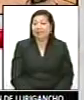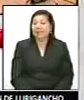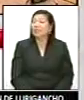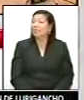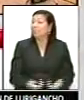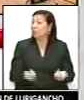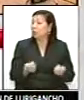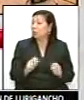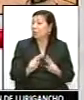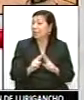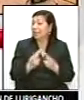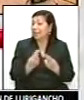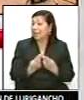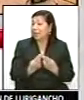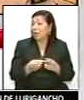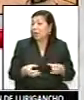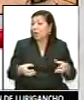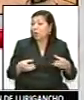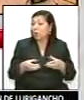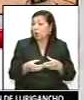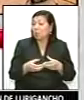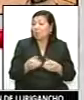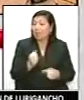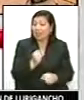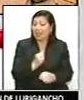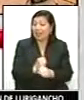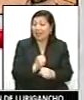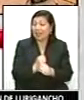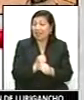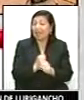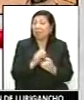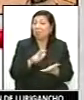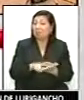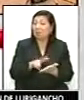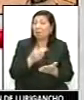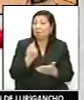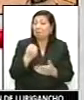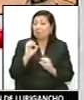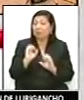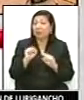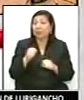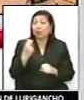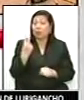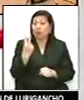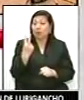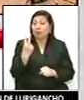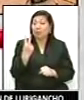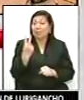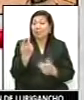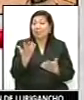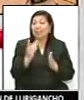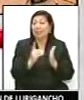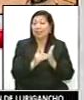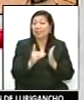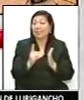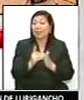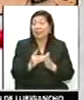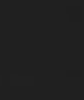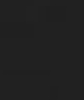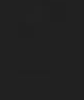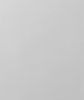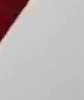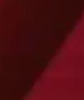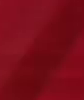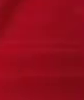Se levanta la sesión de la Comisión de Trabajo. Se han aprobado por insistencia dos dictámenes, ¿no?